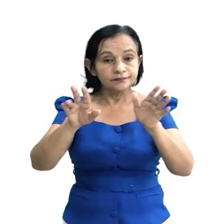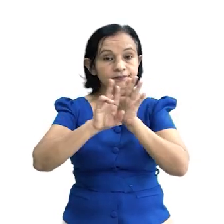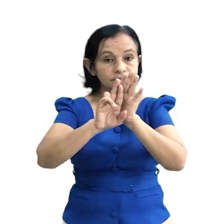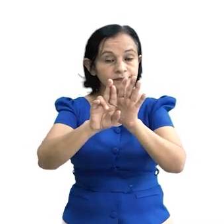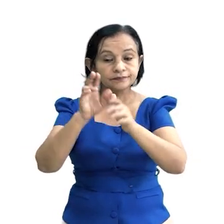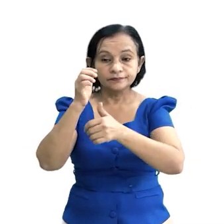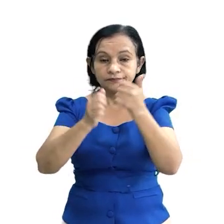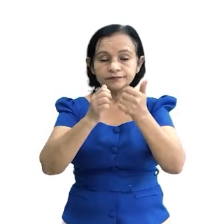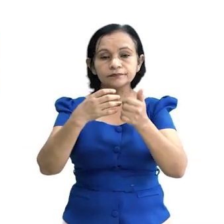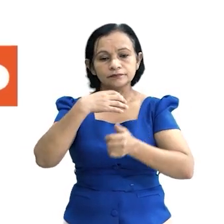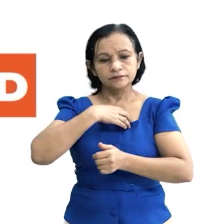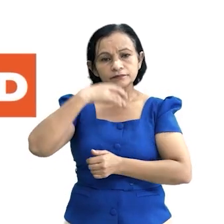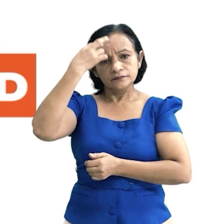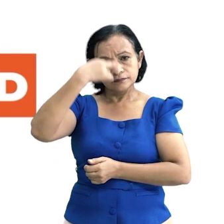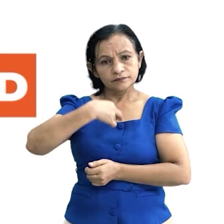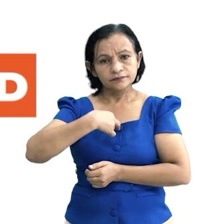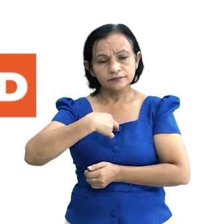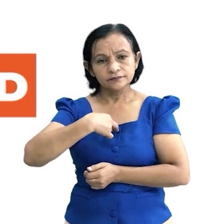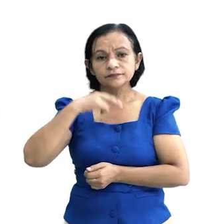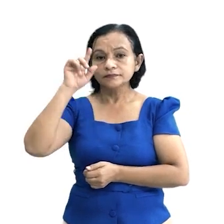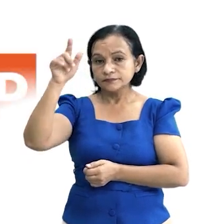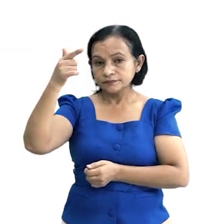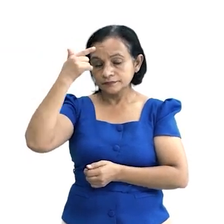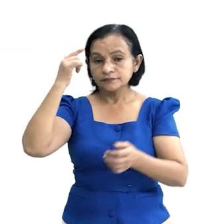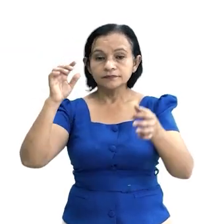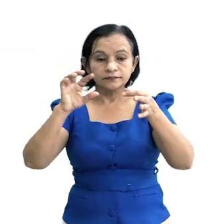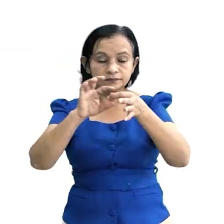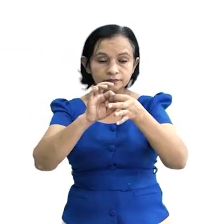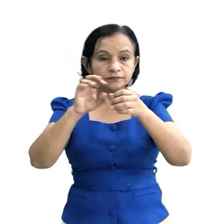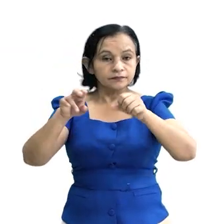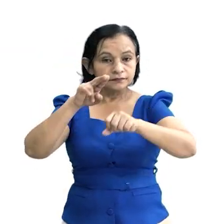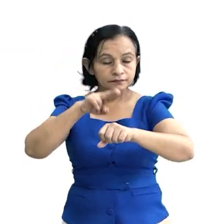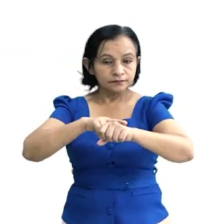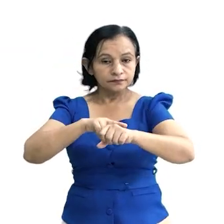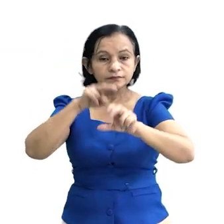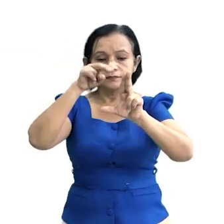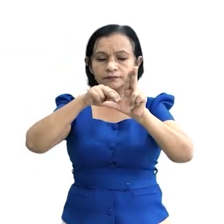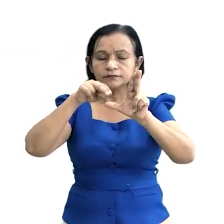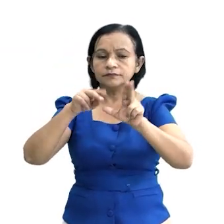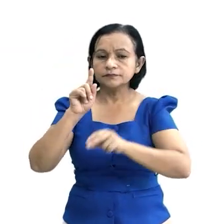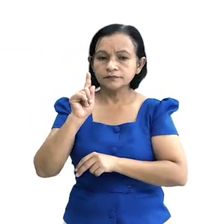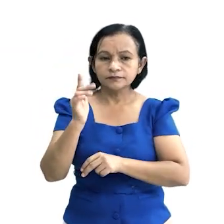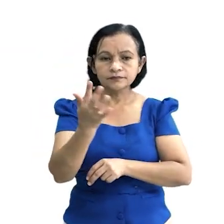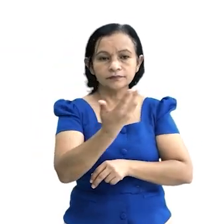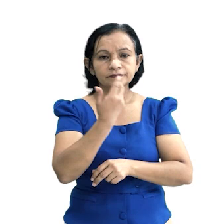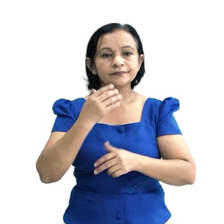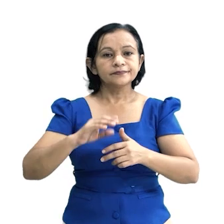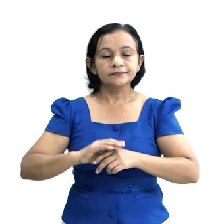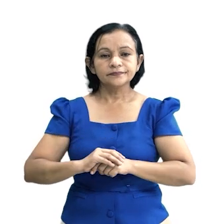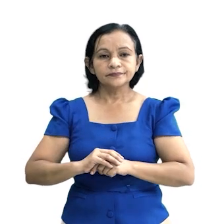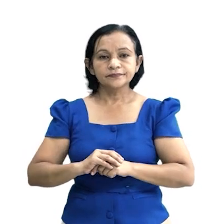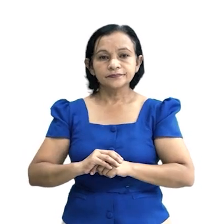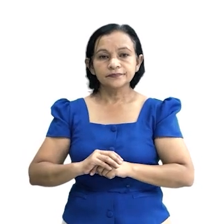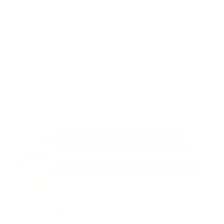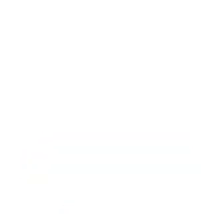familiar multiamenazas es nuestra responsabilidad. Gobierno de Reconciliación y Unidad Nacional, SINAPRED, somos todos.